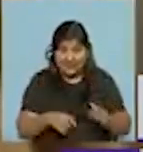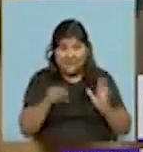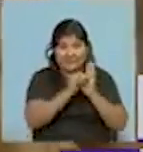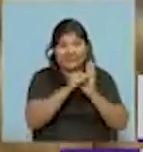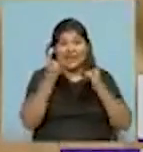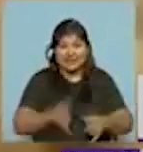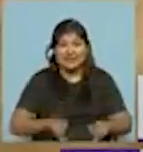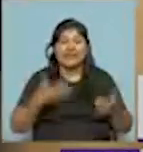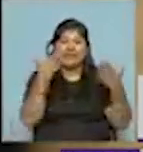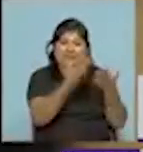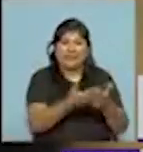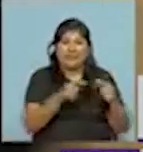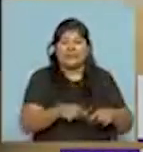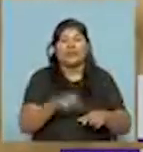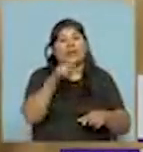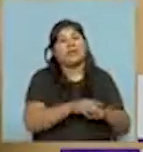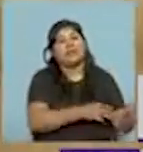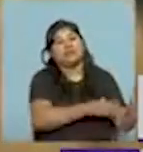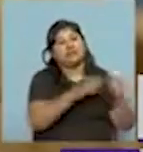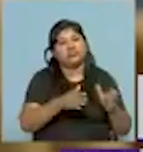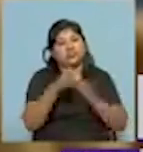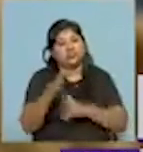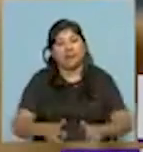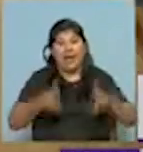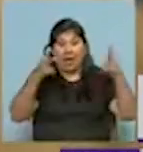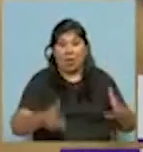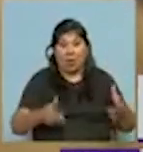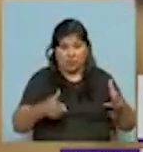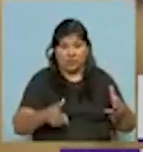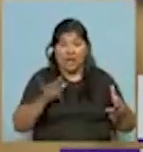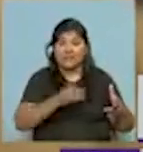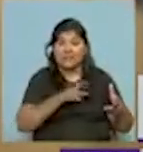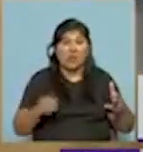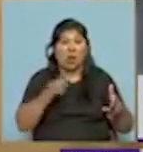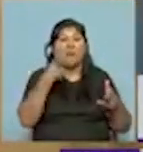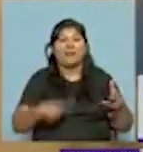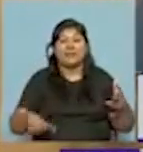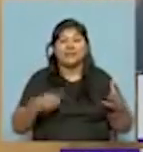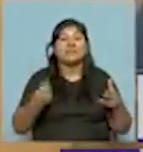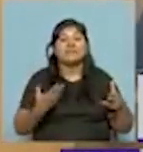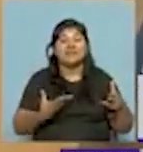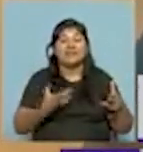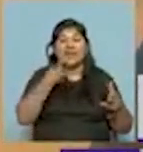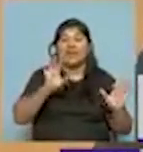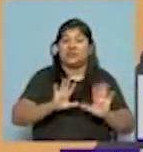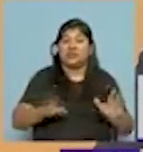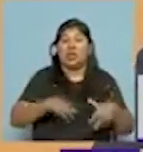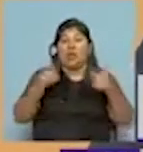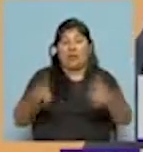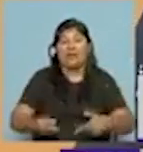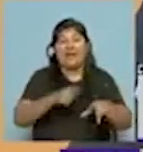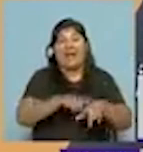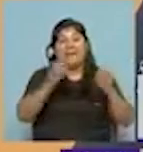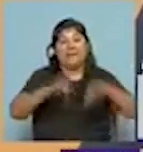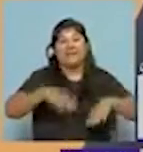gestión no no está o sea nosotros empezamos el día de mañana el miércoles 6 de febrero empiezan los trámites de inscripción del bebé